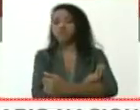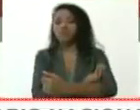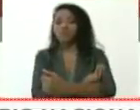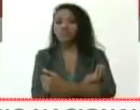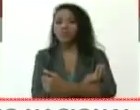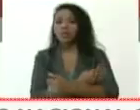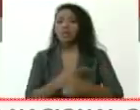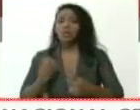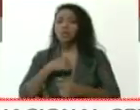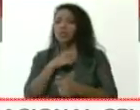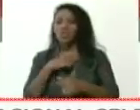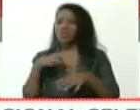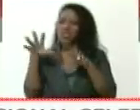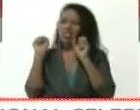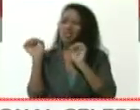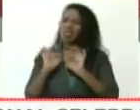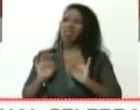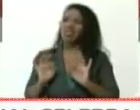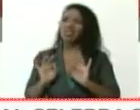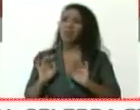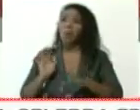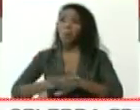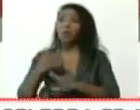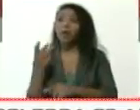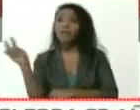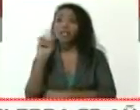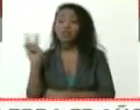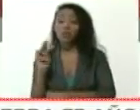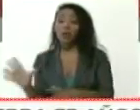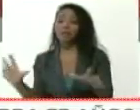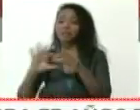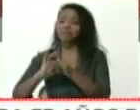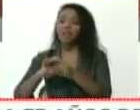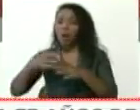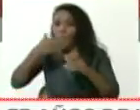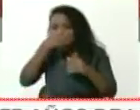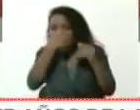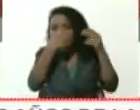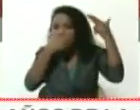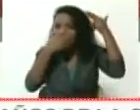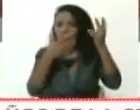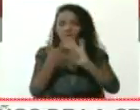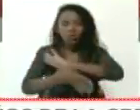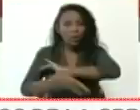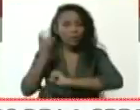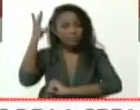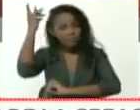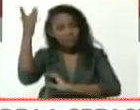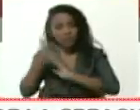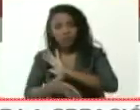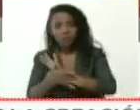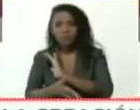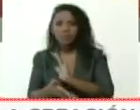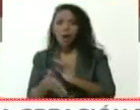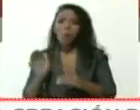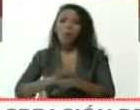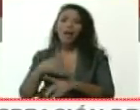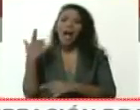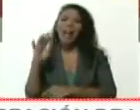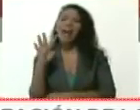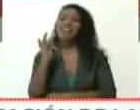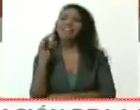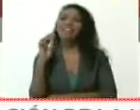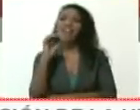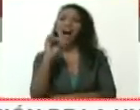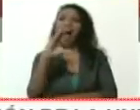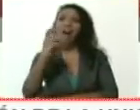no entendemos nada. No, porque Venezuela está vinculada con el terrorismo. Porque en Venezuela está la FARC, el ELN,